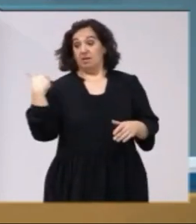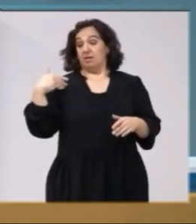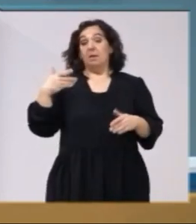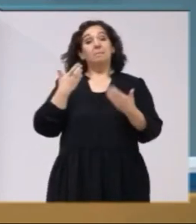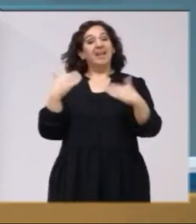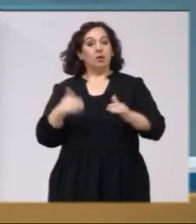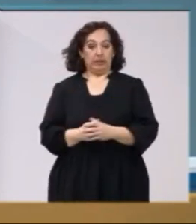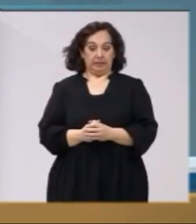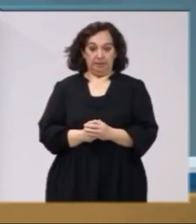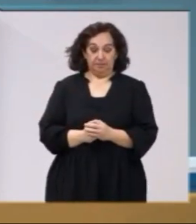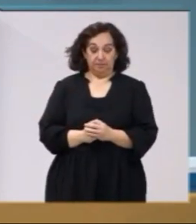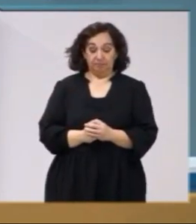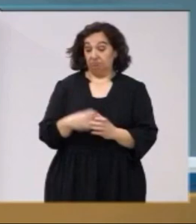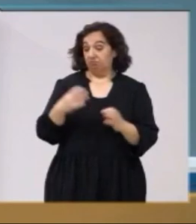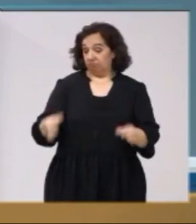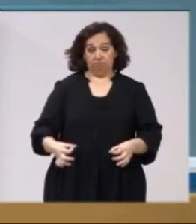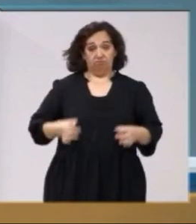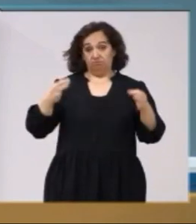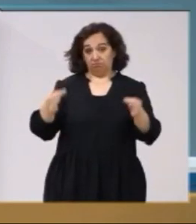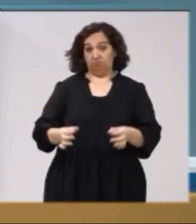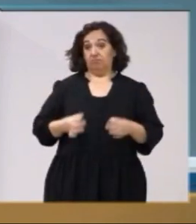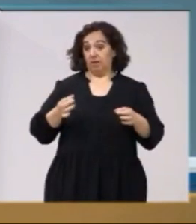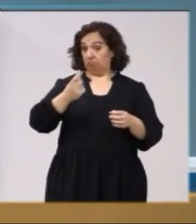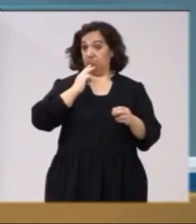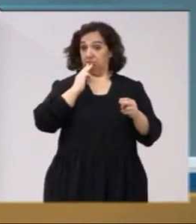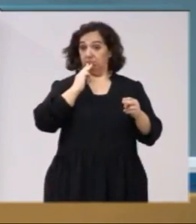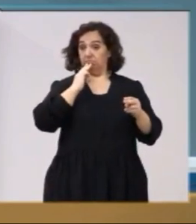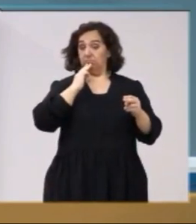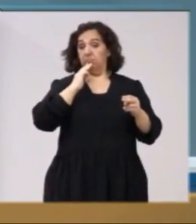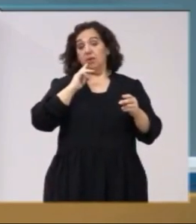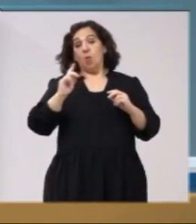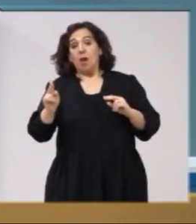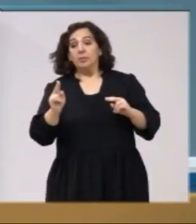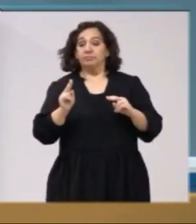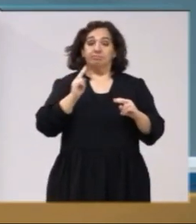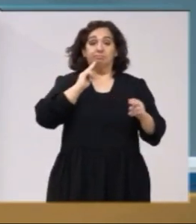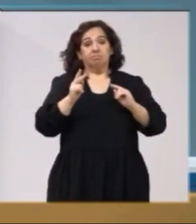he sido en todo momento con vosotros bastante lacónico,